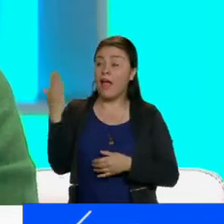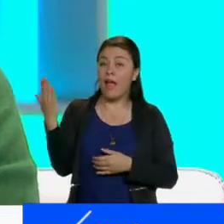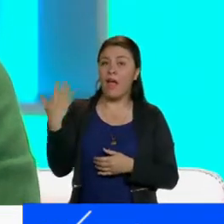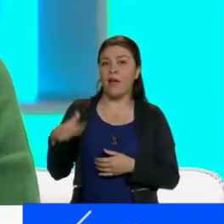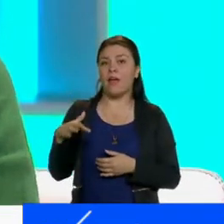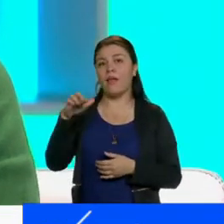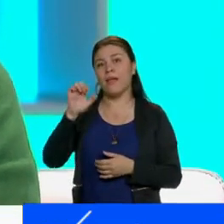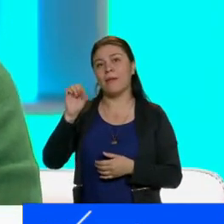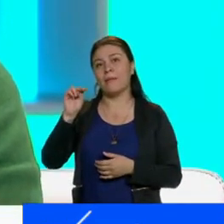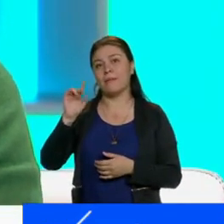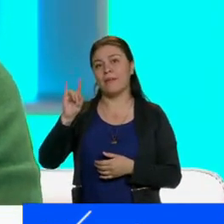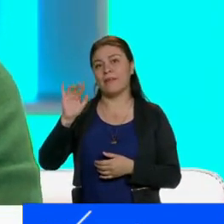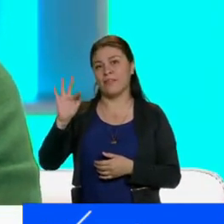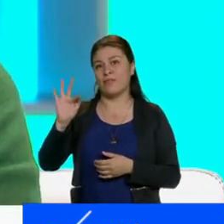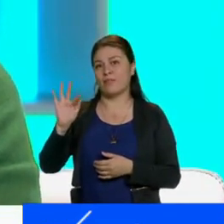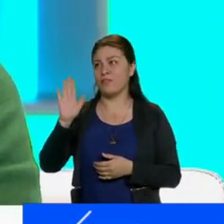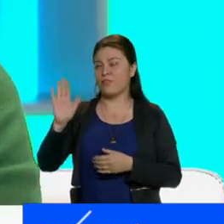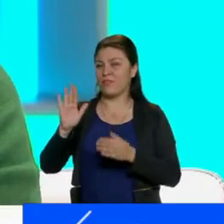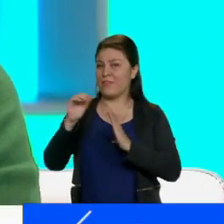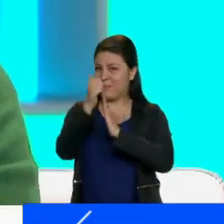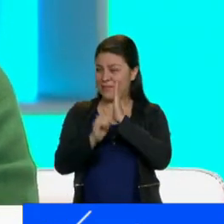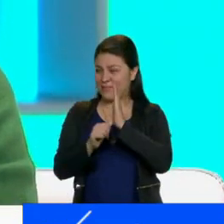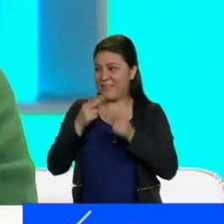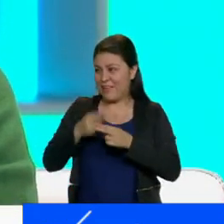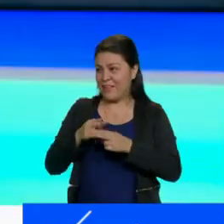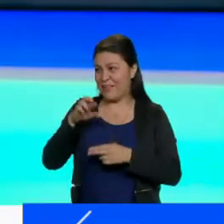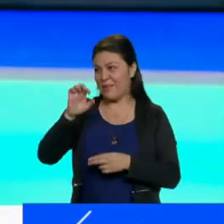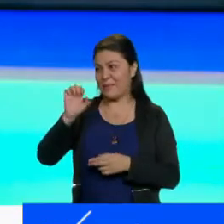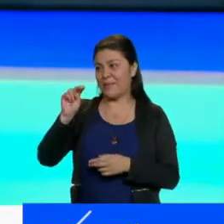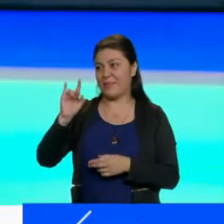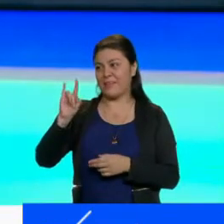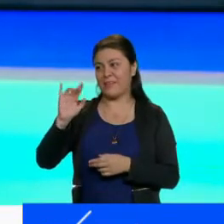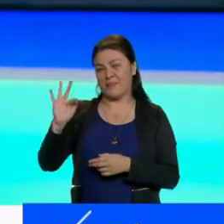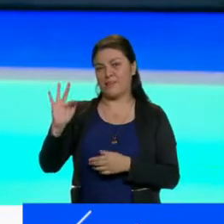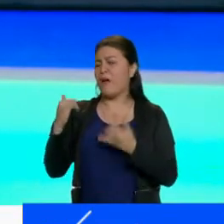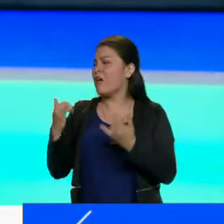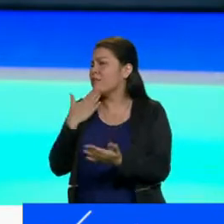PNUD, se llama el Programa de Naciones Unidas para el Desarrollo. Pues muchas